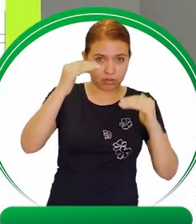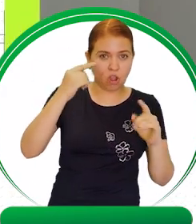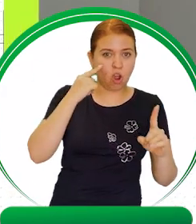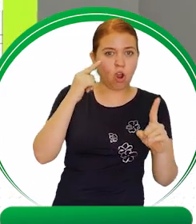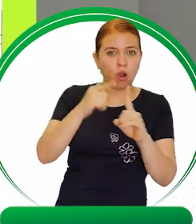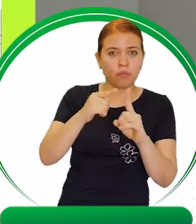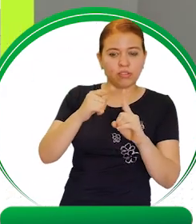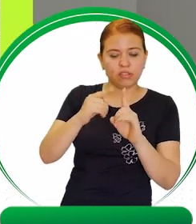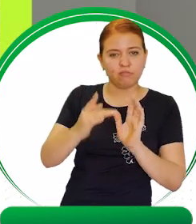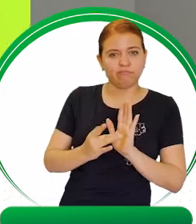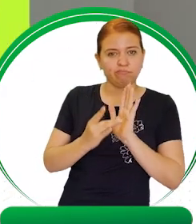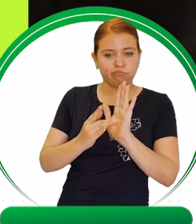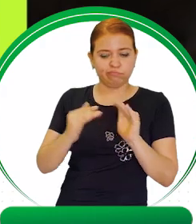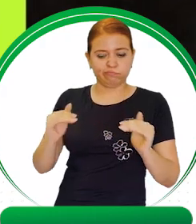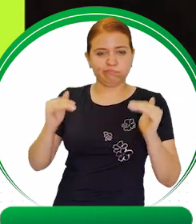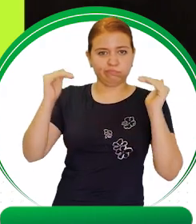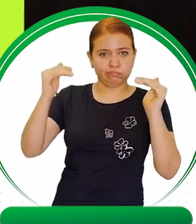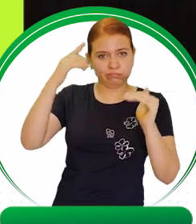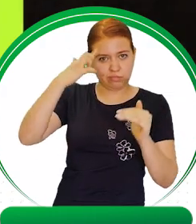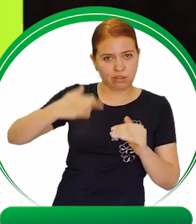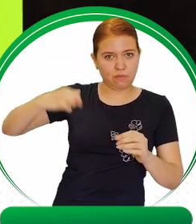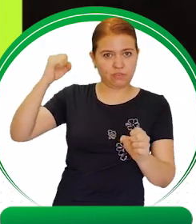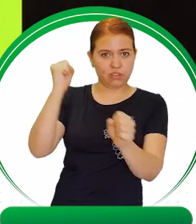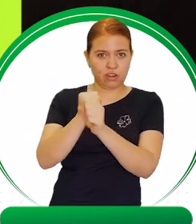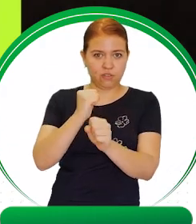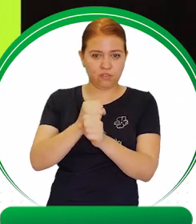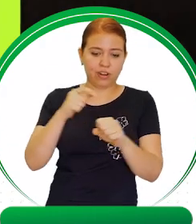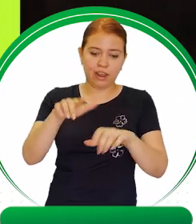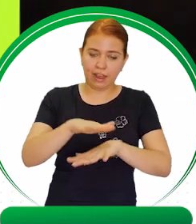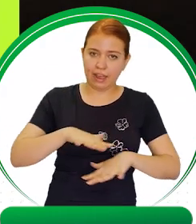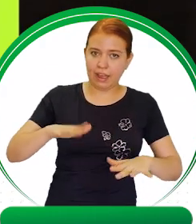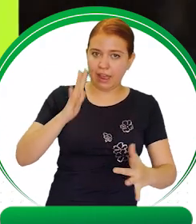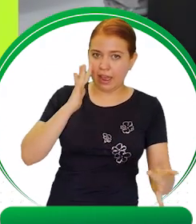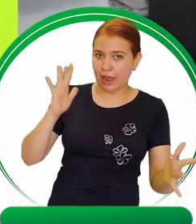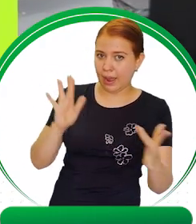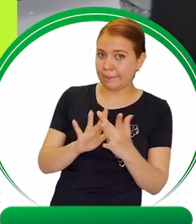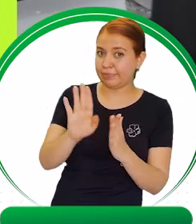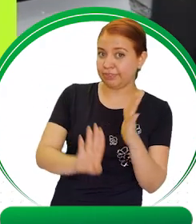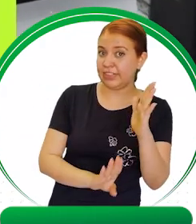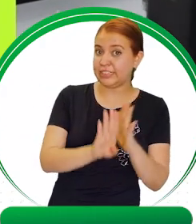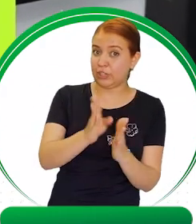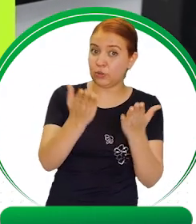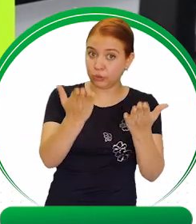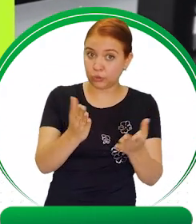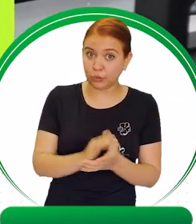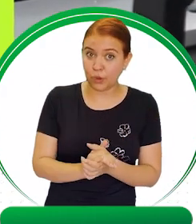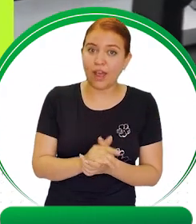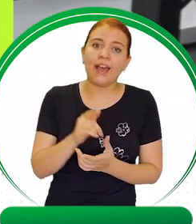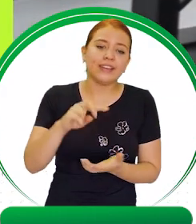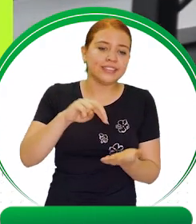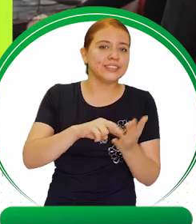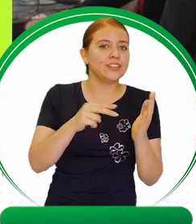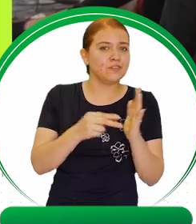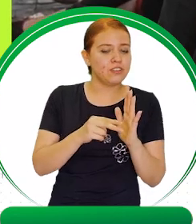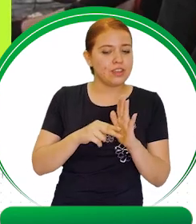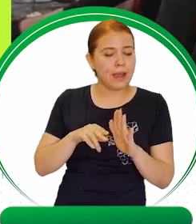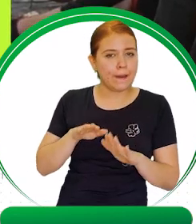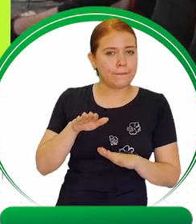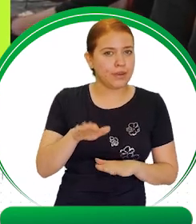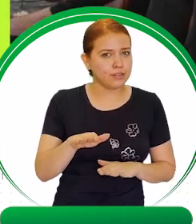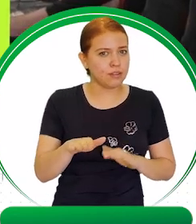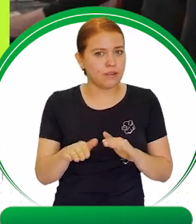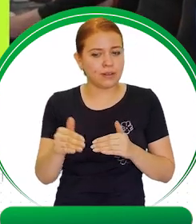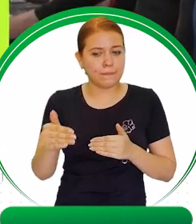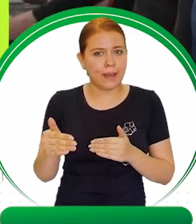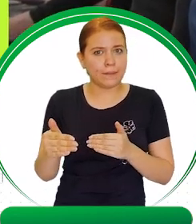mundo laboral, con programas diseñados para impulsar tu desarrollo profesional. Con esto, estarás un paso más cerca de alcanzar tus